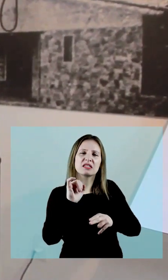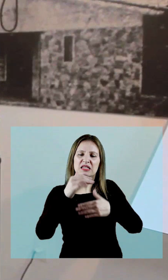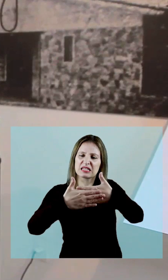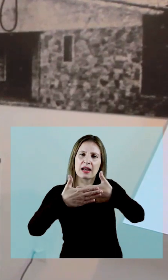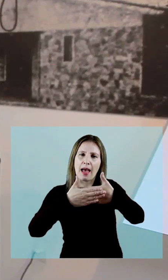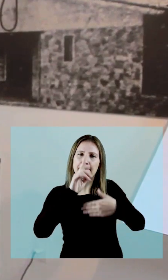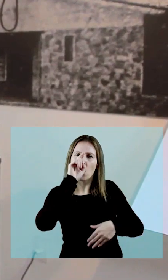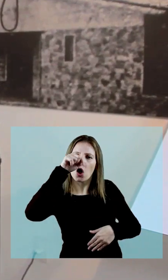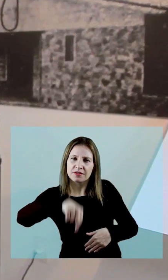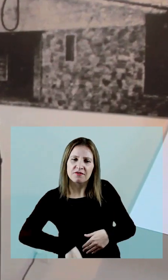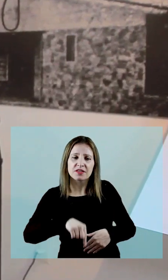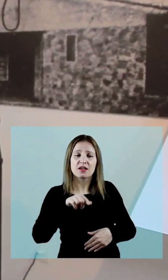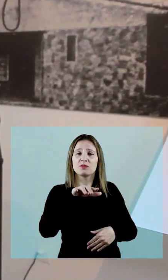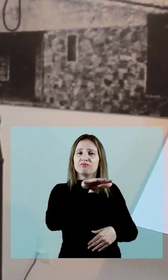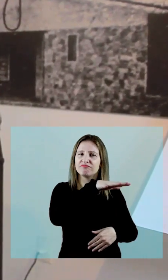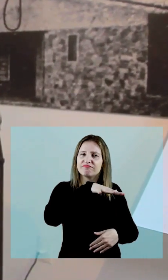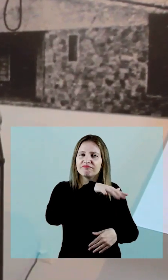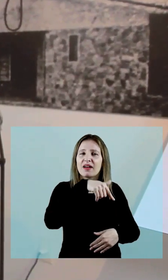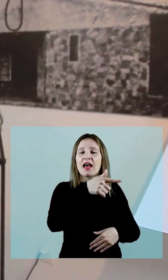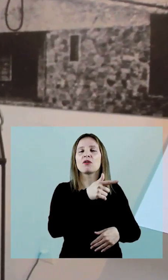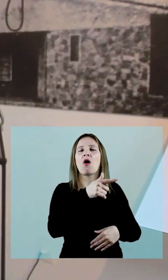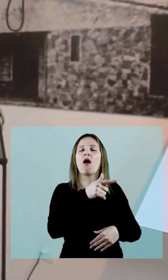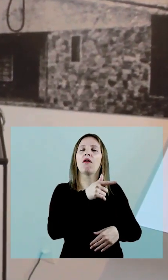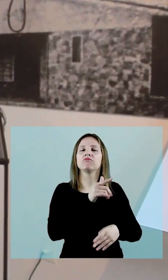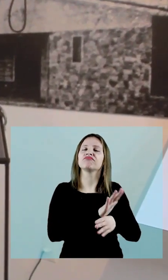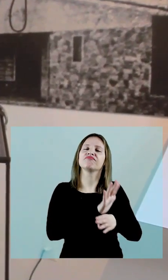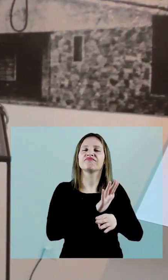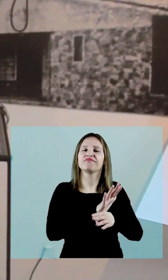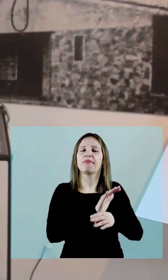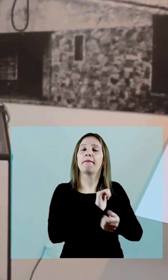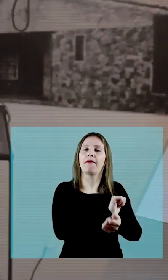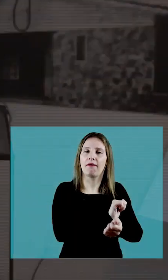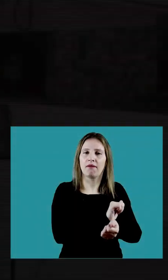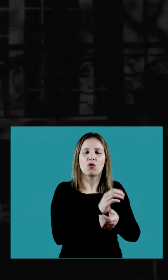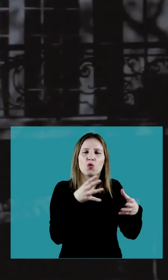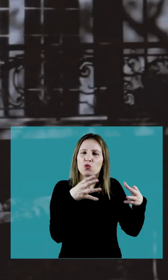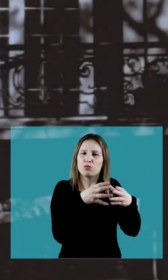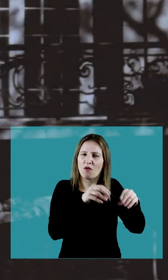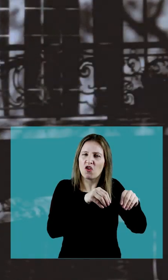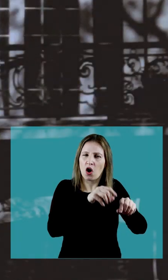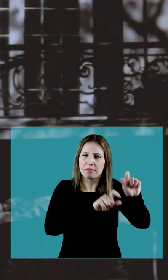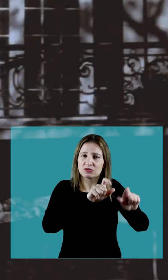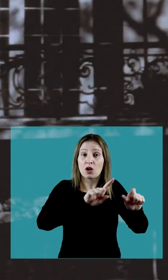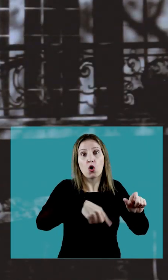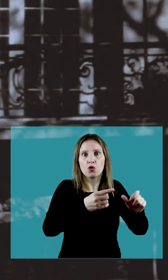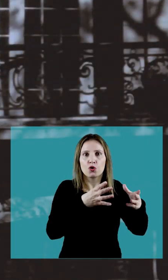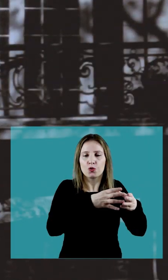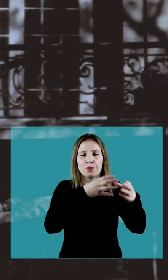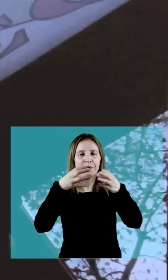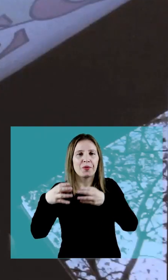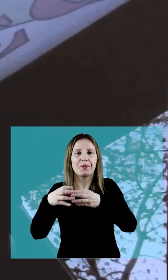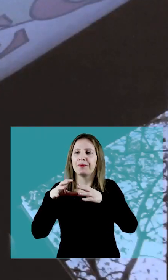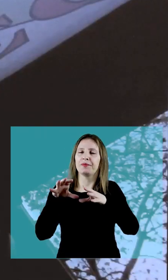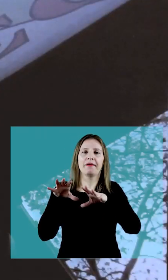ser el escenario de la falsa detención. Llevaron a un grupo reducido, a otro, hicieron como que los detenían en